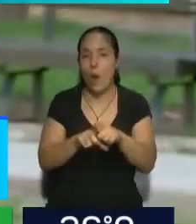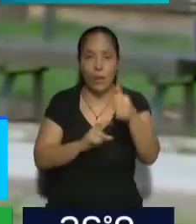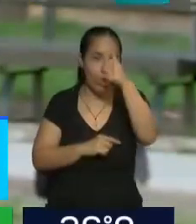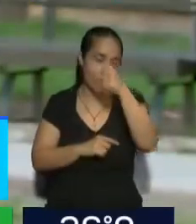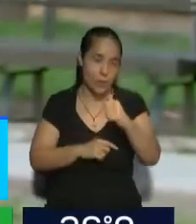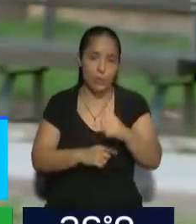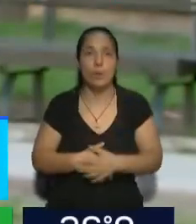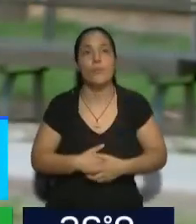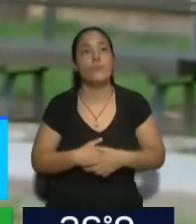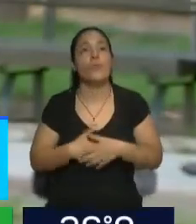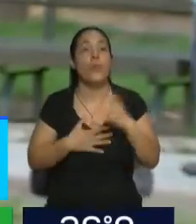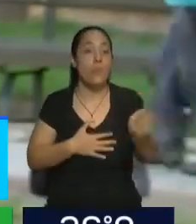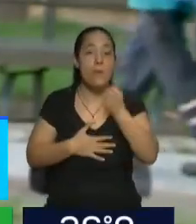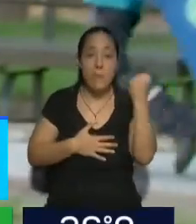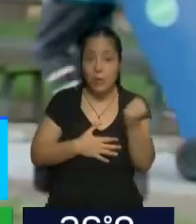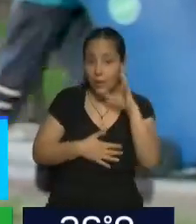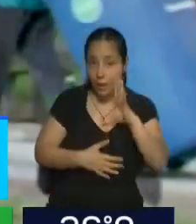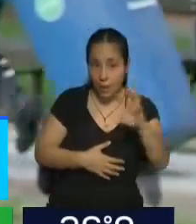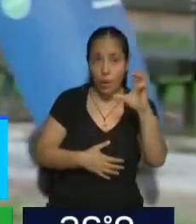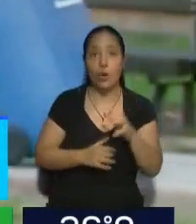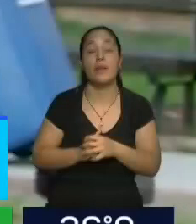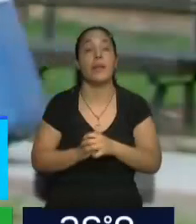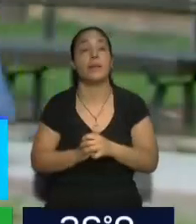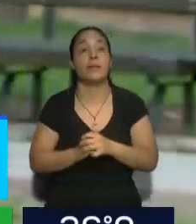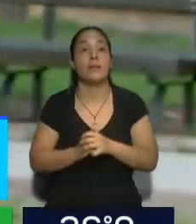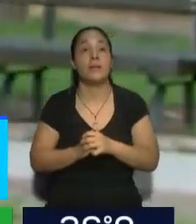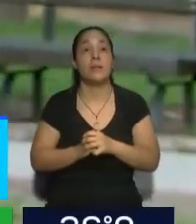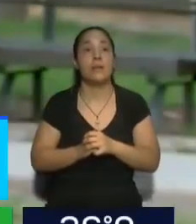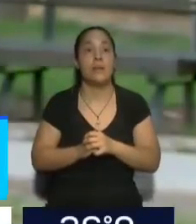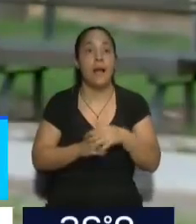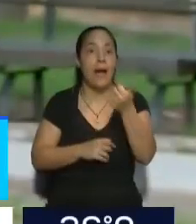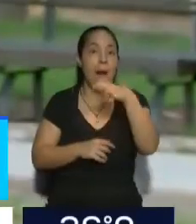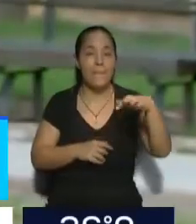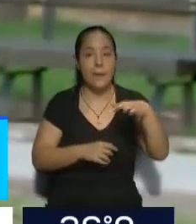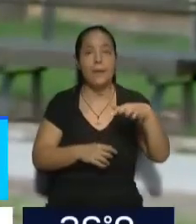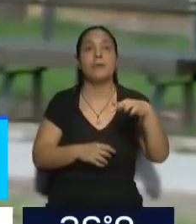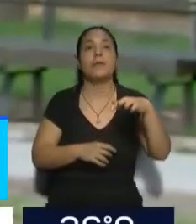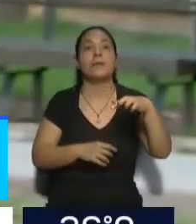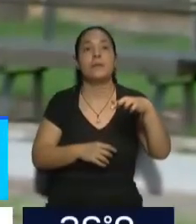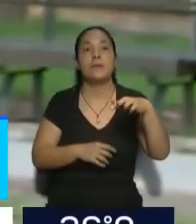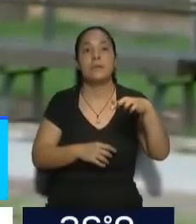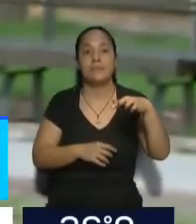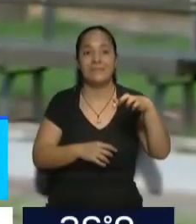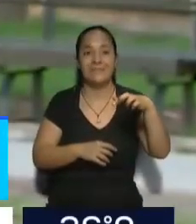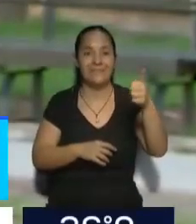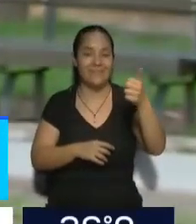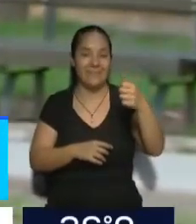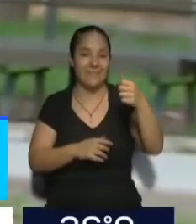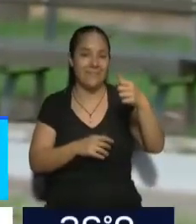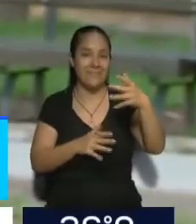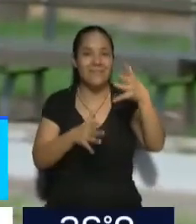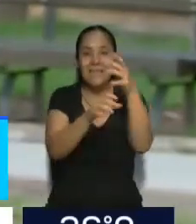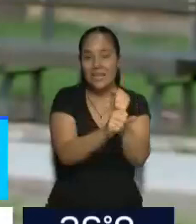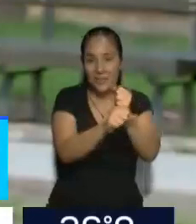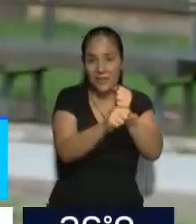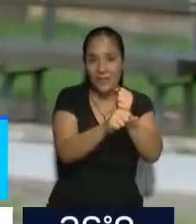domingo. Es importante recordarle a los usuarios la utilización de la aplicación Mendotrán Cuando Subo, que nos permite conocer el tiempo